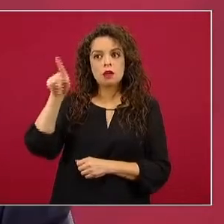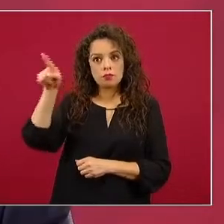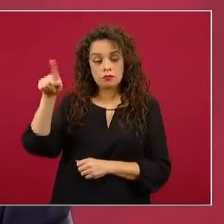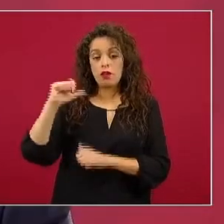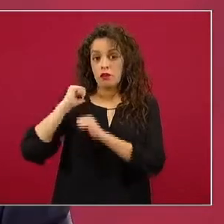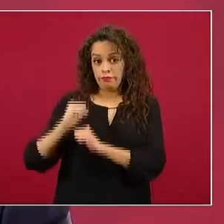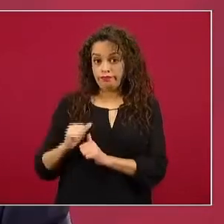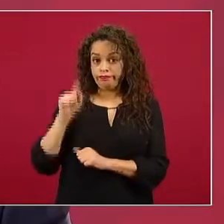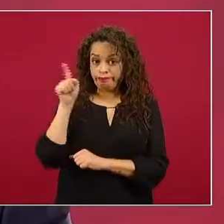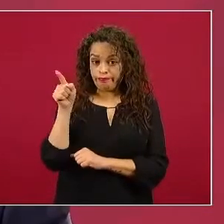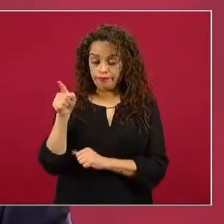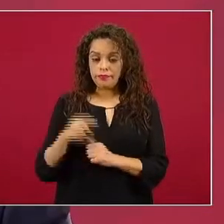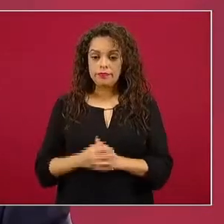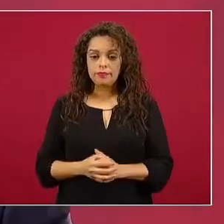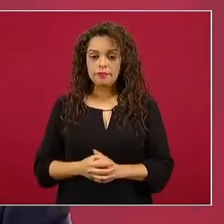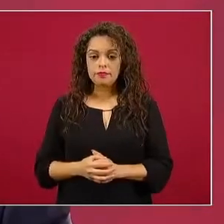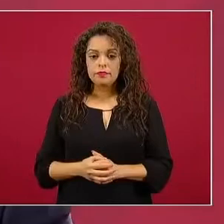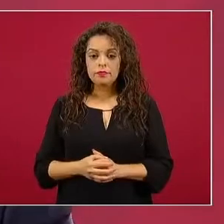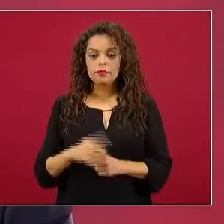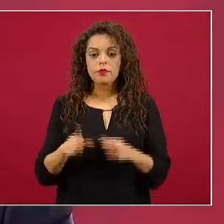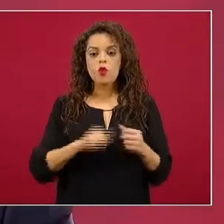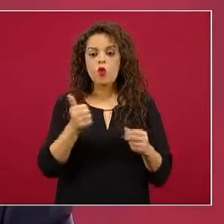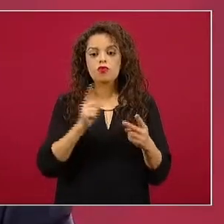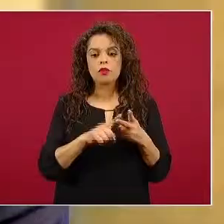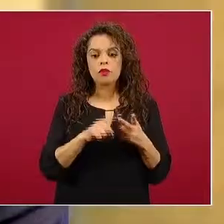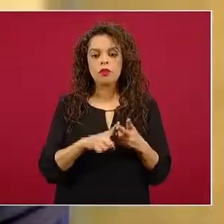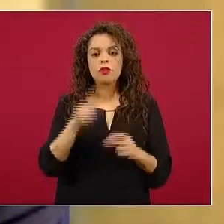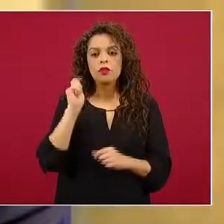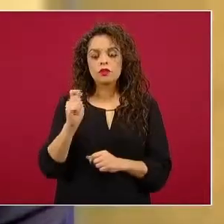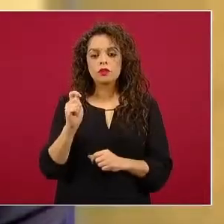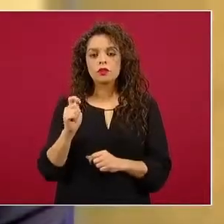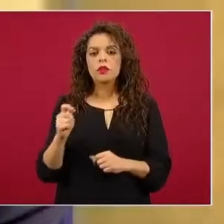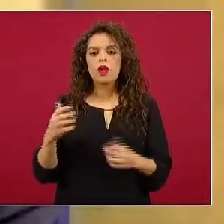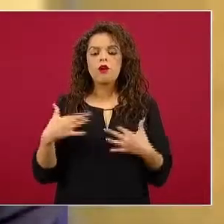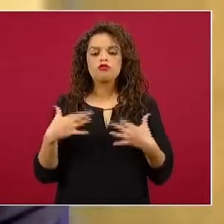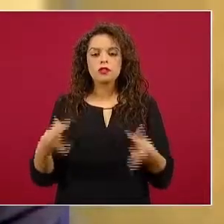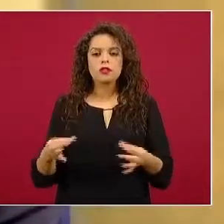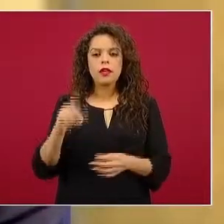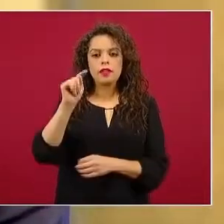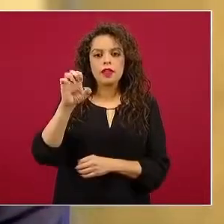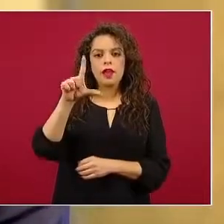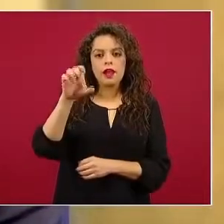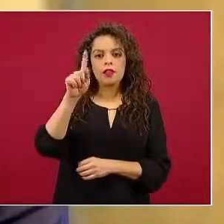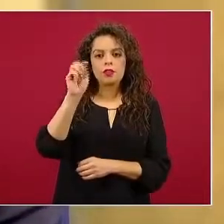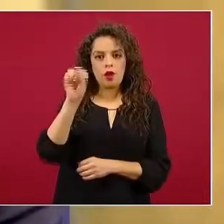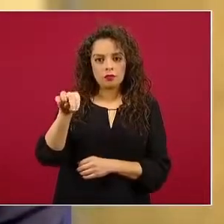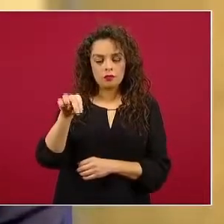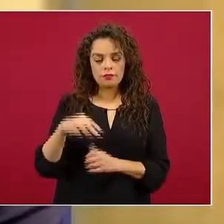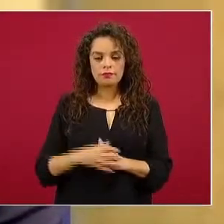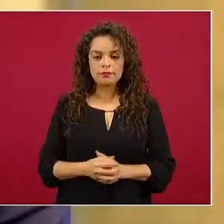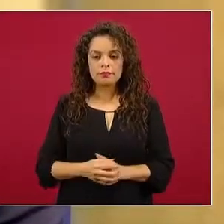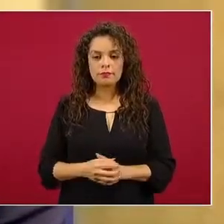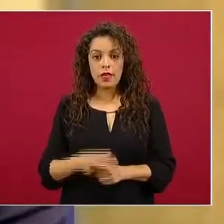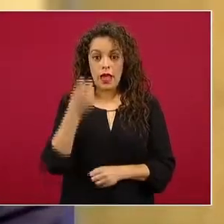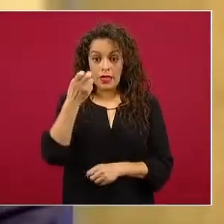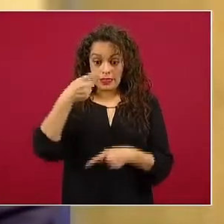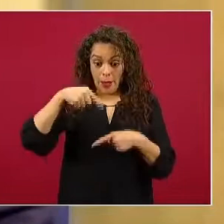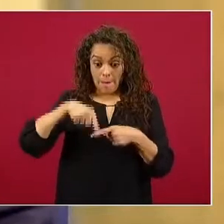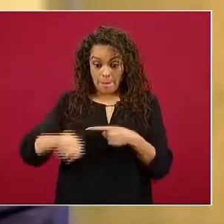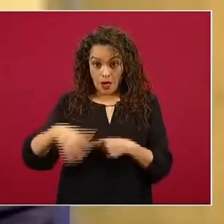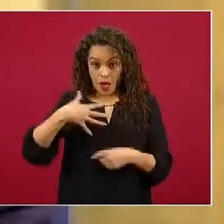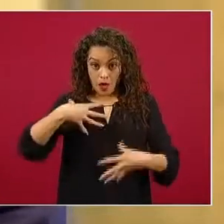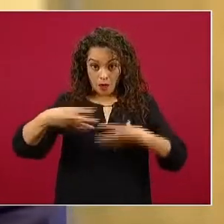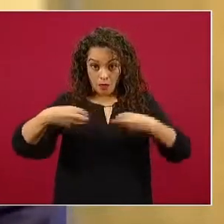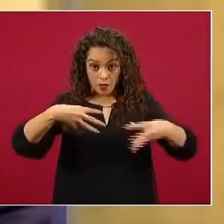Enfermedades Respiratorias, y el filantrópico a cargo de la Fundación Teletón. Desde el inicio de esta epidemia establecimos,